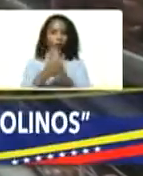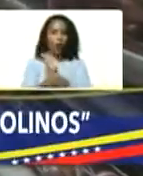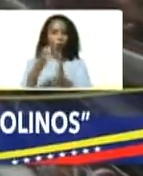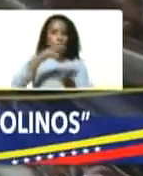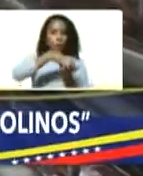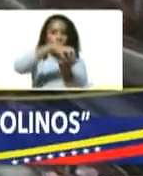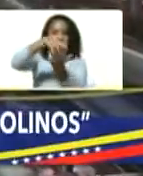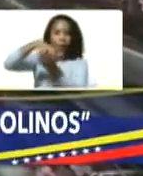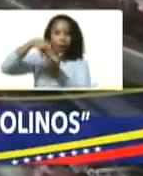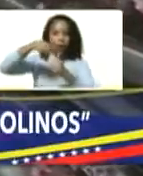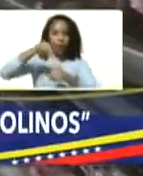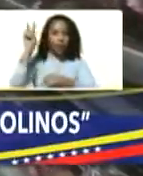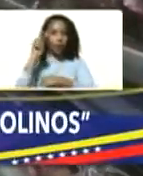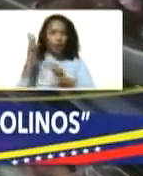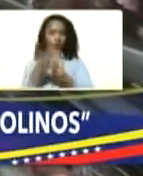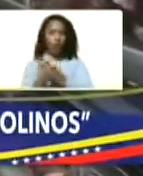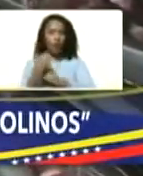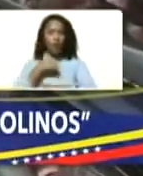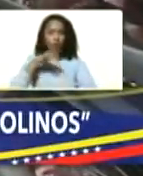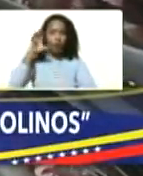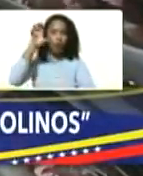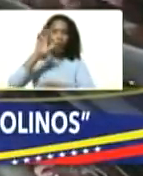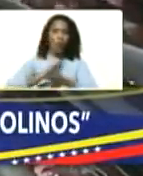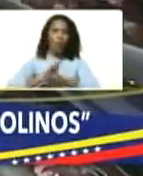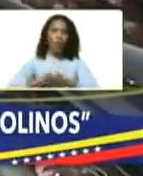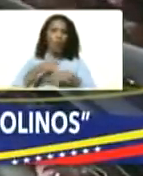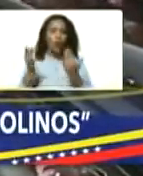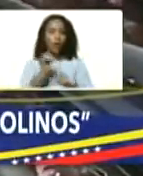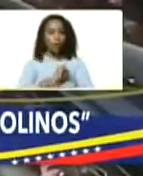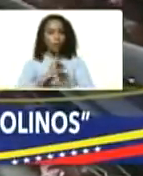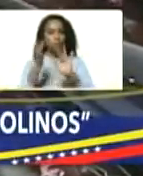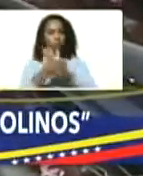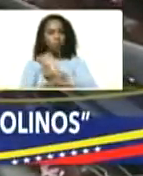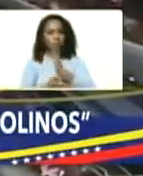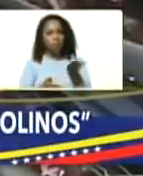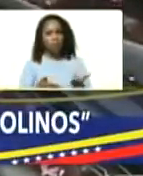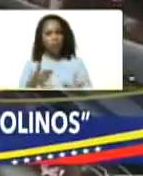venezuela sobre nuestra patria porque definitivamente